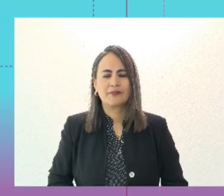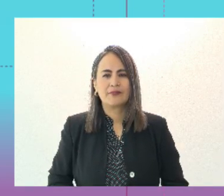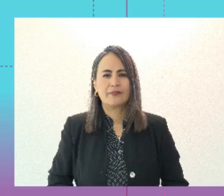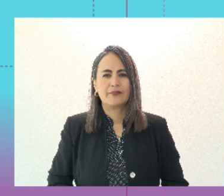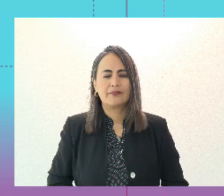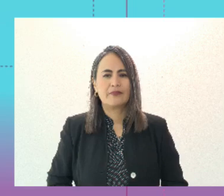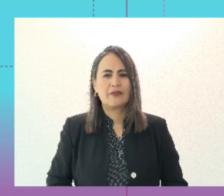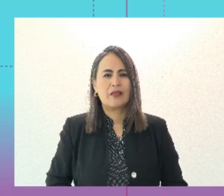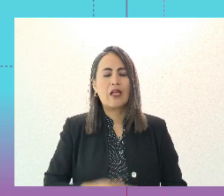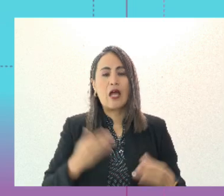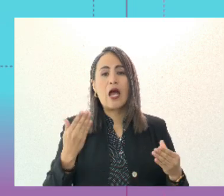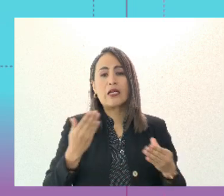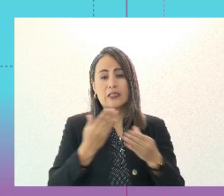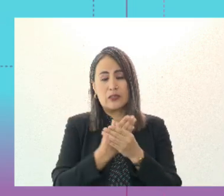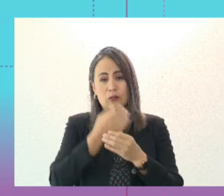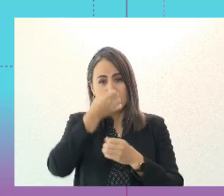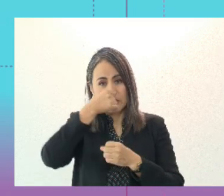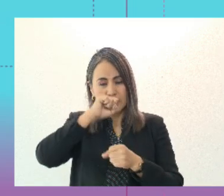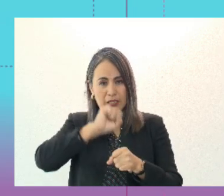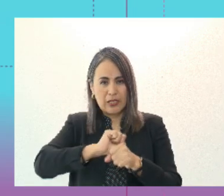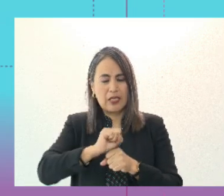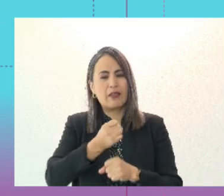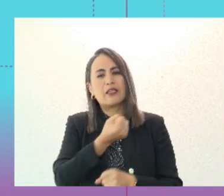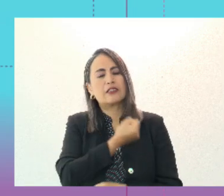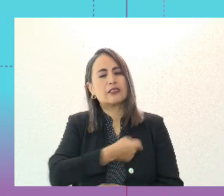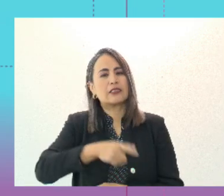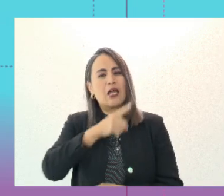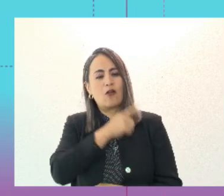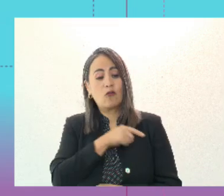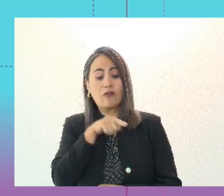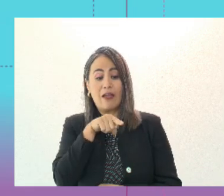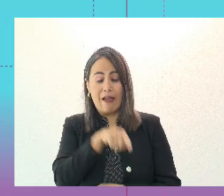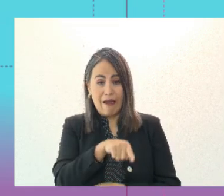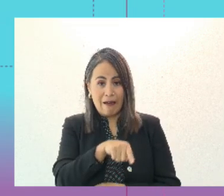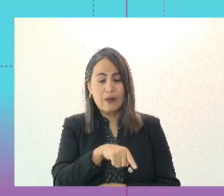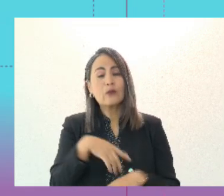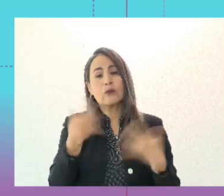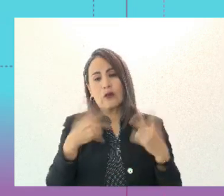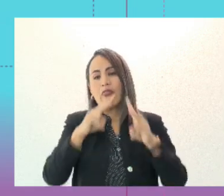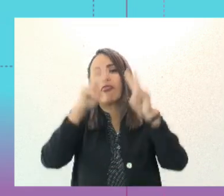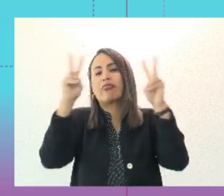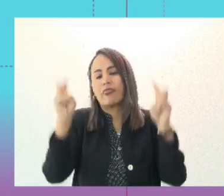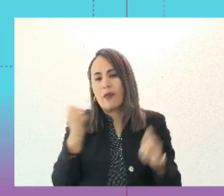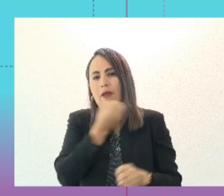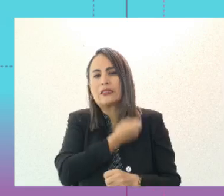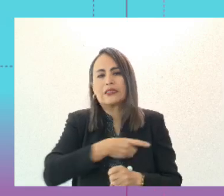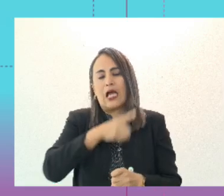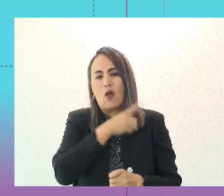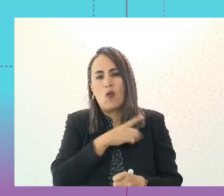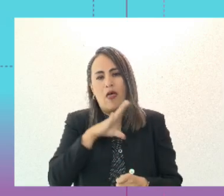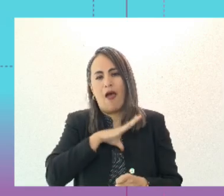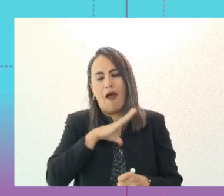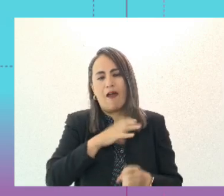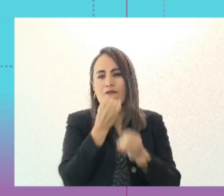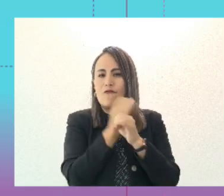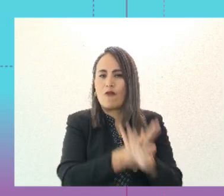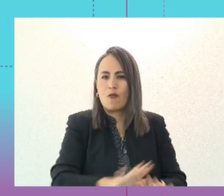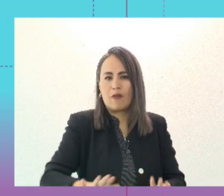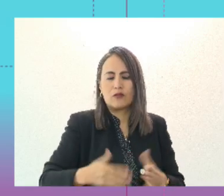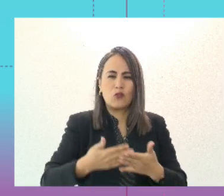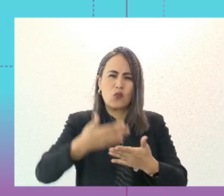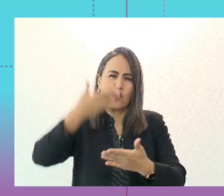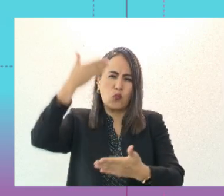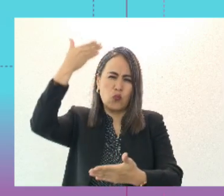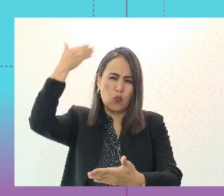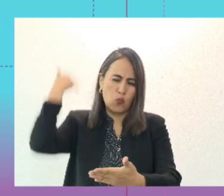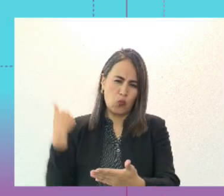El archivo de la Secretaría de Salud es un claro ejemplo de cómo contar la historia de la salud pública desde los documentos, testimonios e historias clínicas